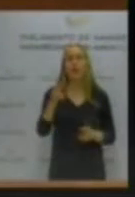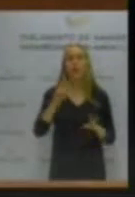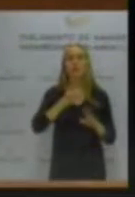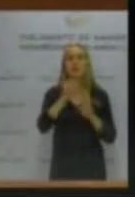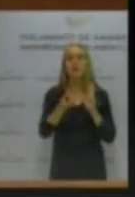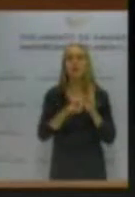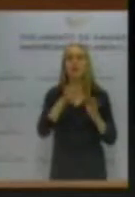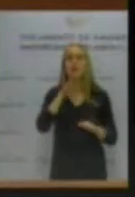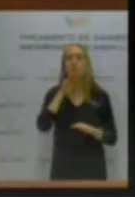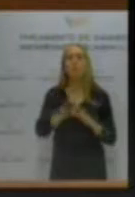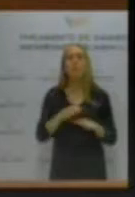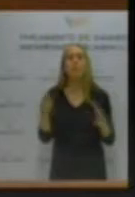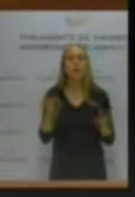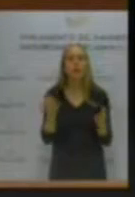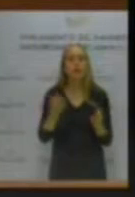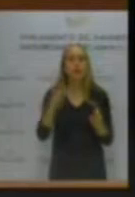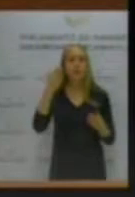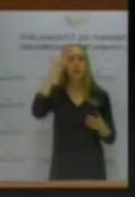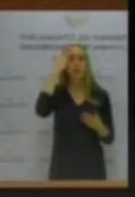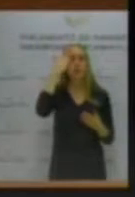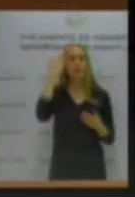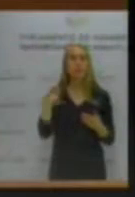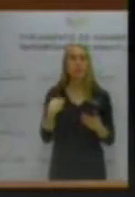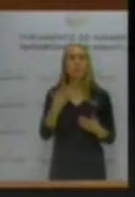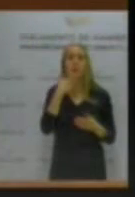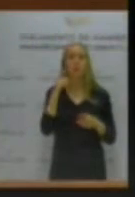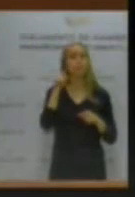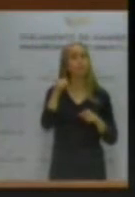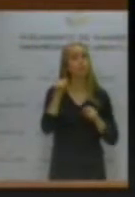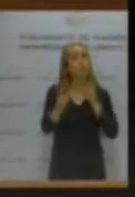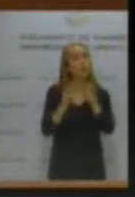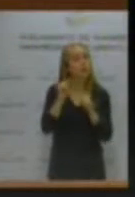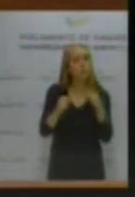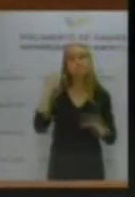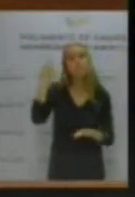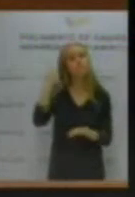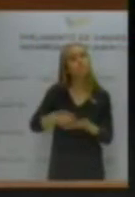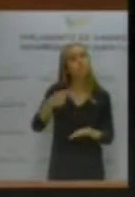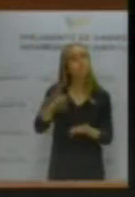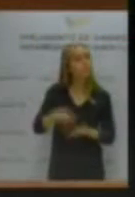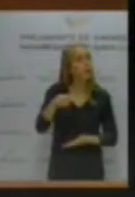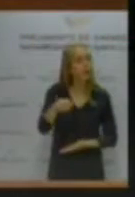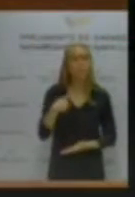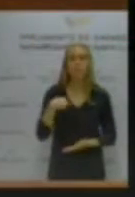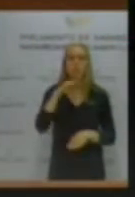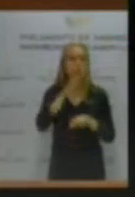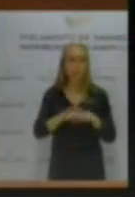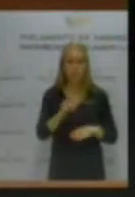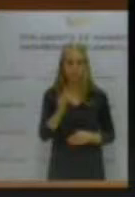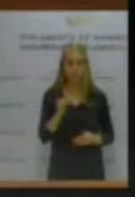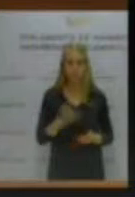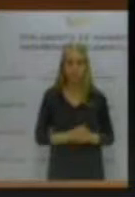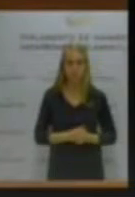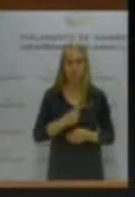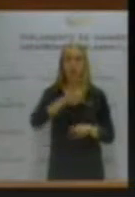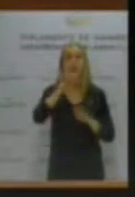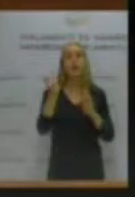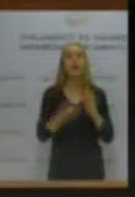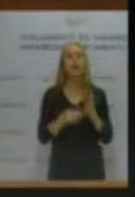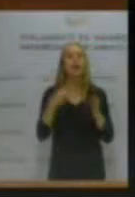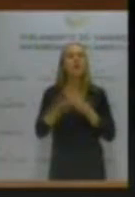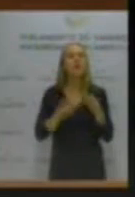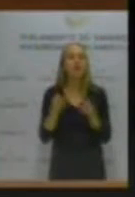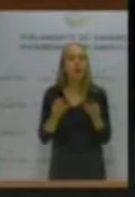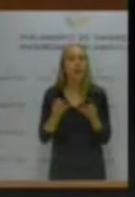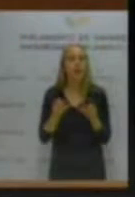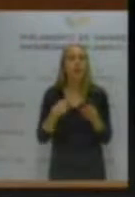el principio de quien contamina paga. Y claramente esto tampoco se cumple. Esta ley lo que hace es penalizar